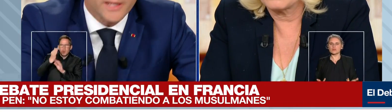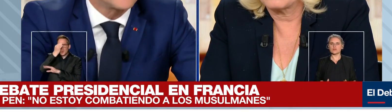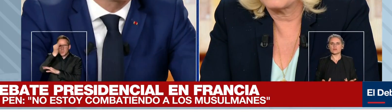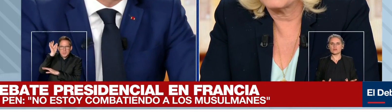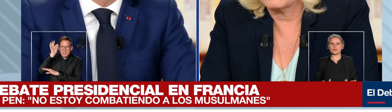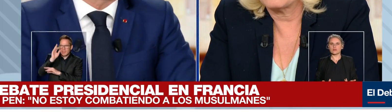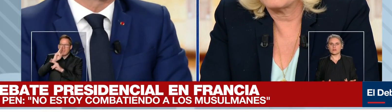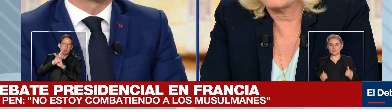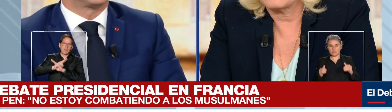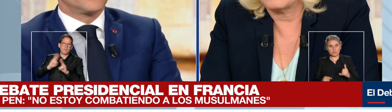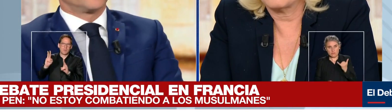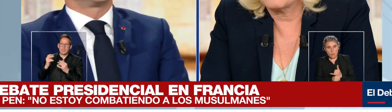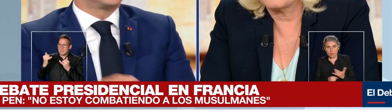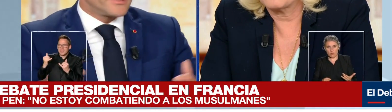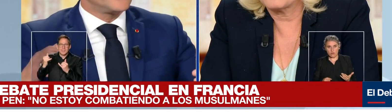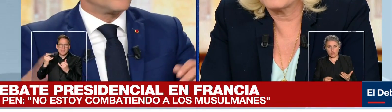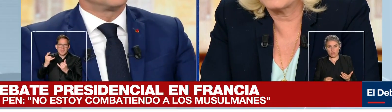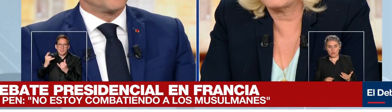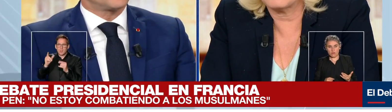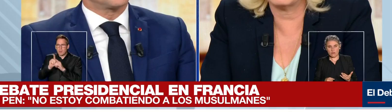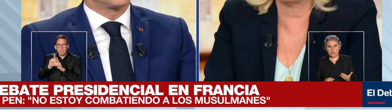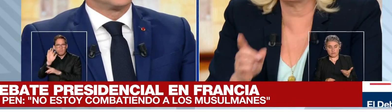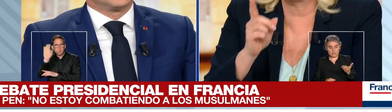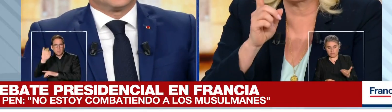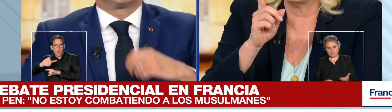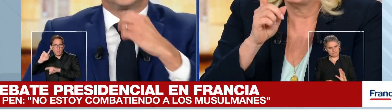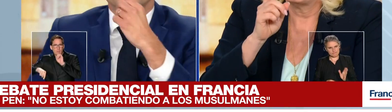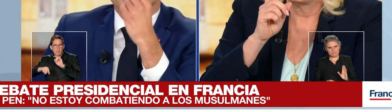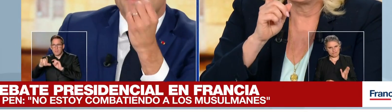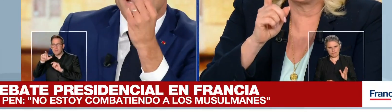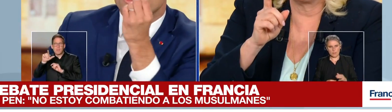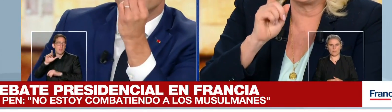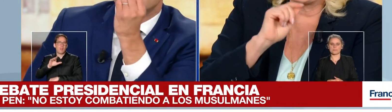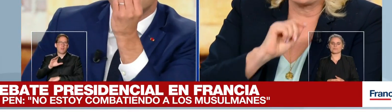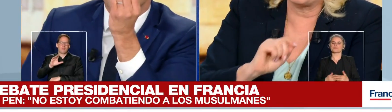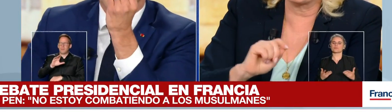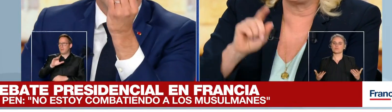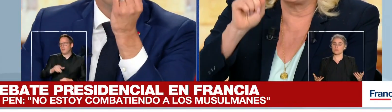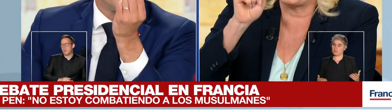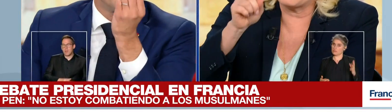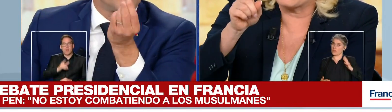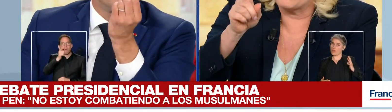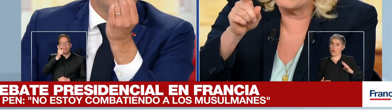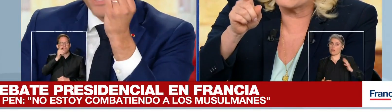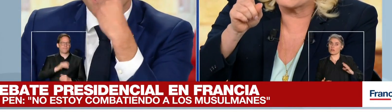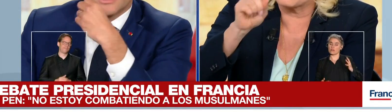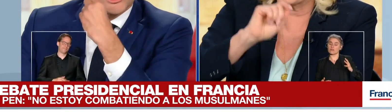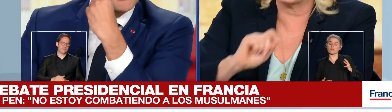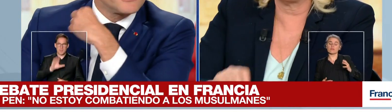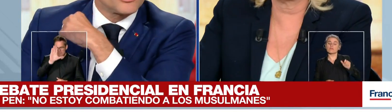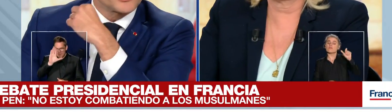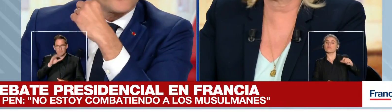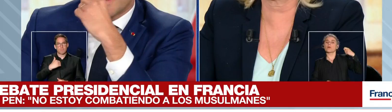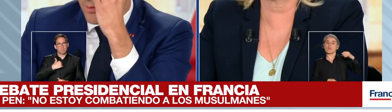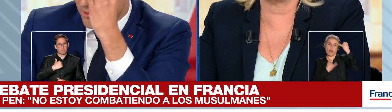Incluso para. Es cierto. En Túnez también la prohíben en la escuela. Y usted no va a cambiar. Su discurso era